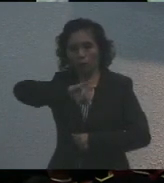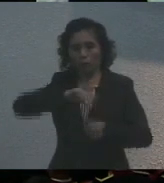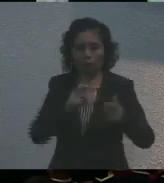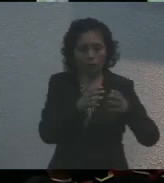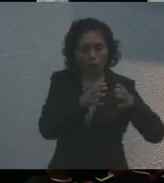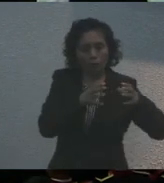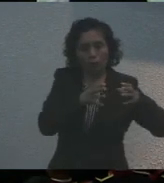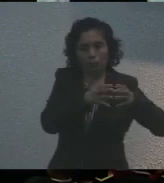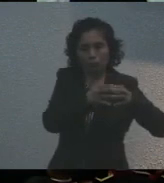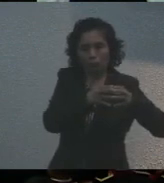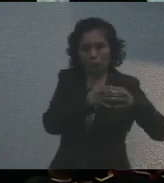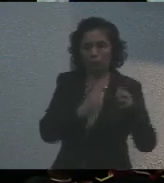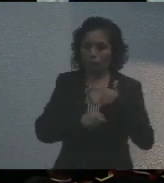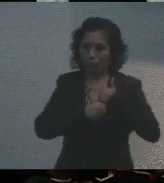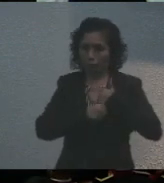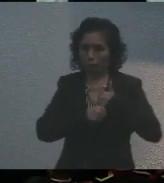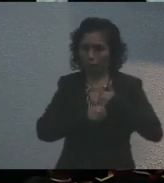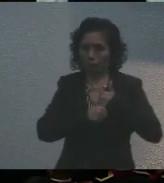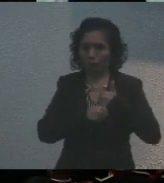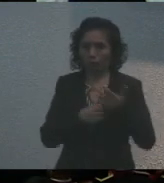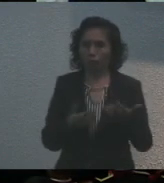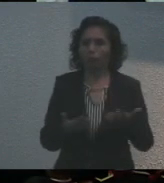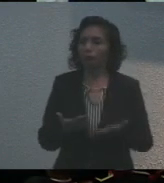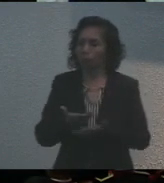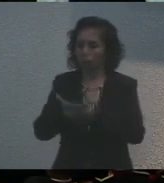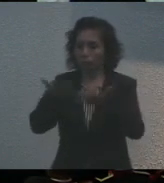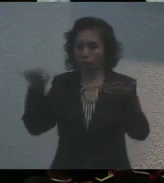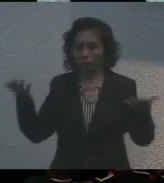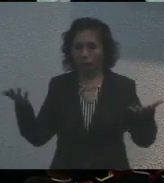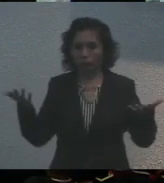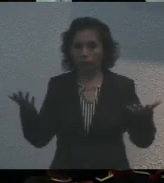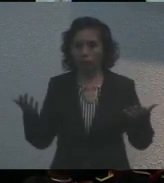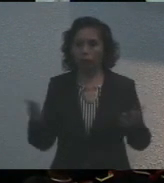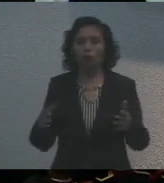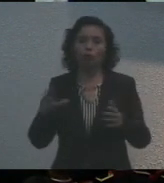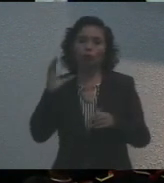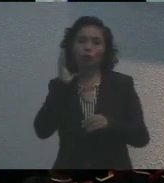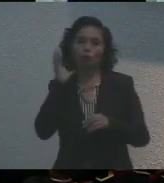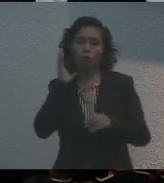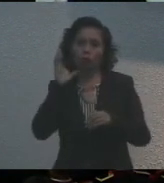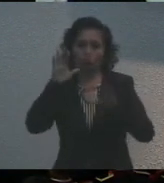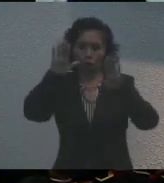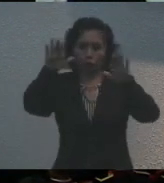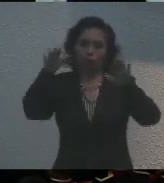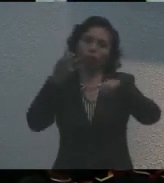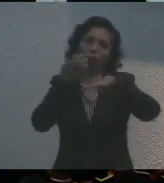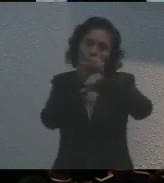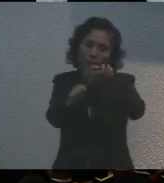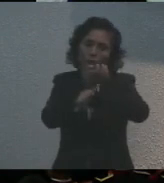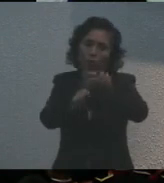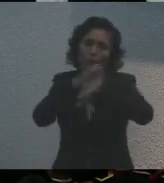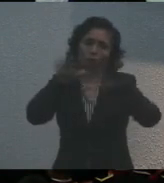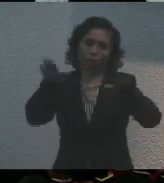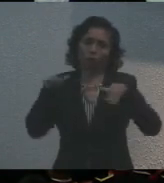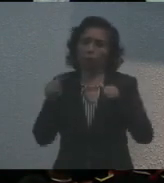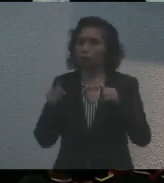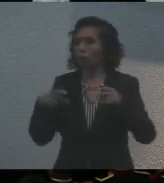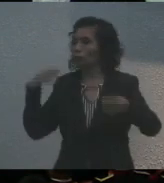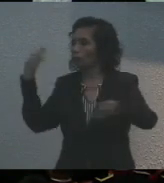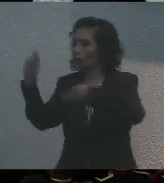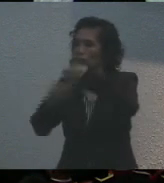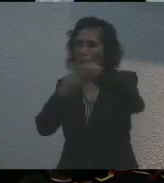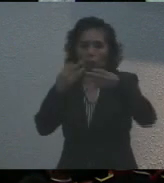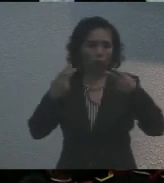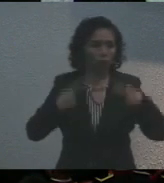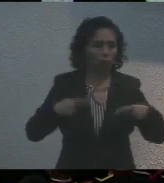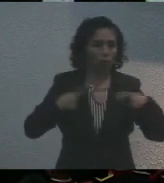Militar. Respetables integrantes del Honorable Congreso del Estado de Quintana Roo. Funcionarios del Gobierno del